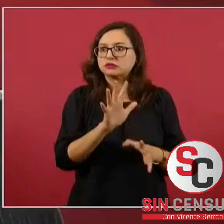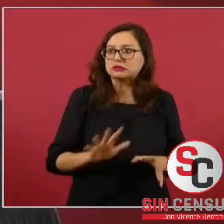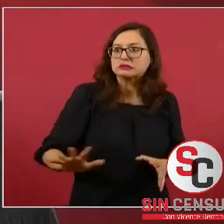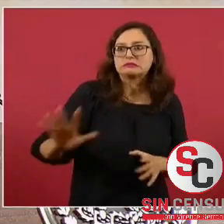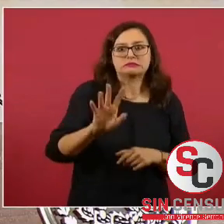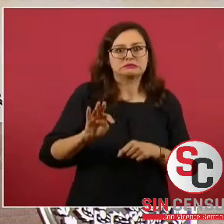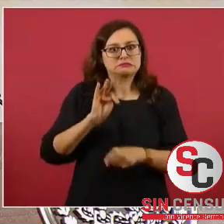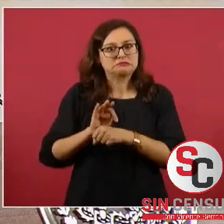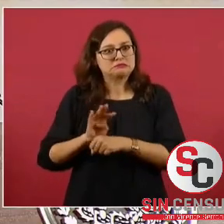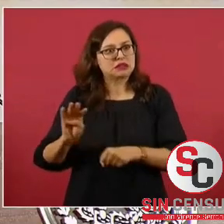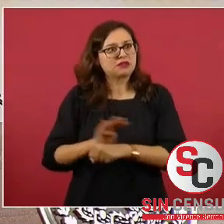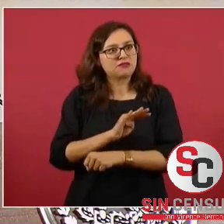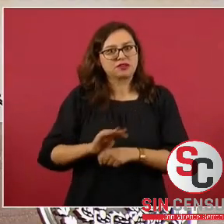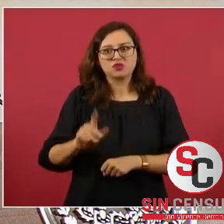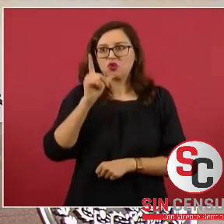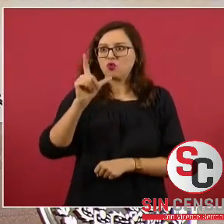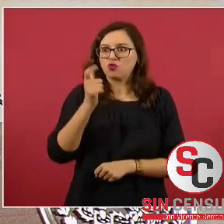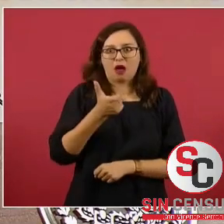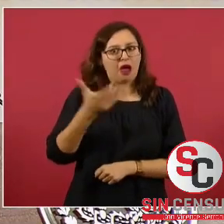operar, garantizar,